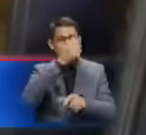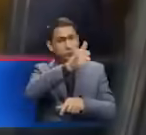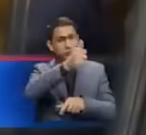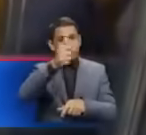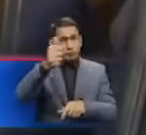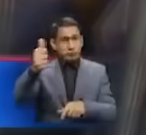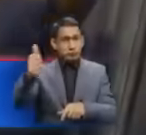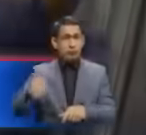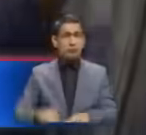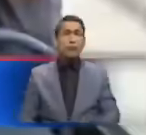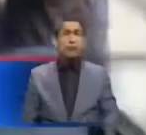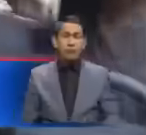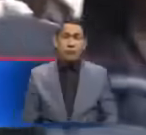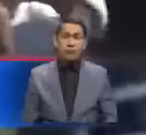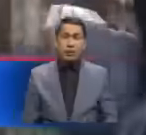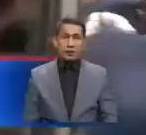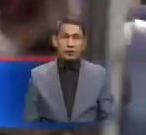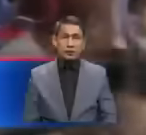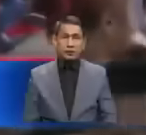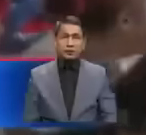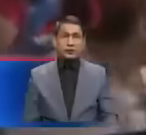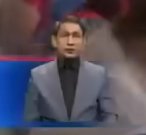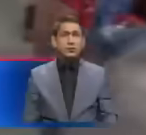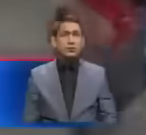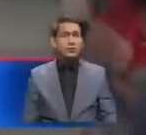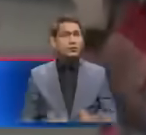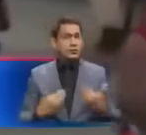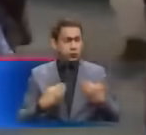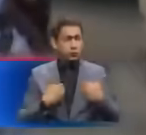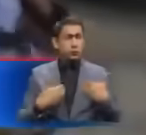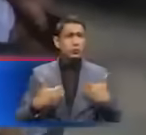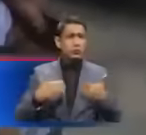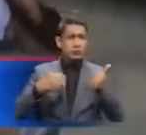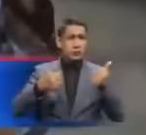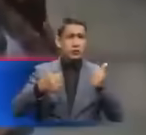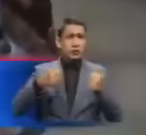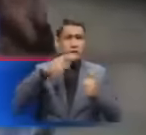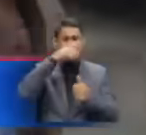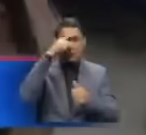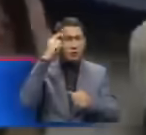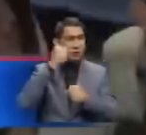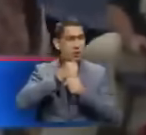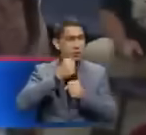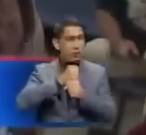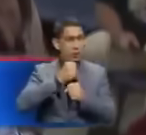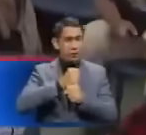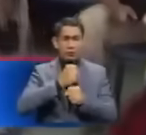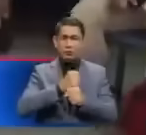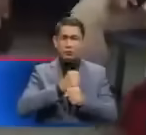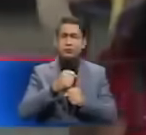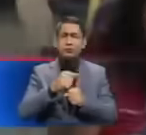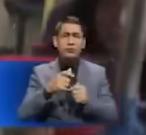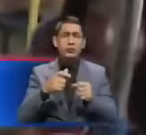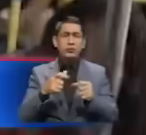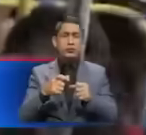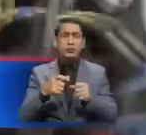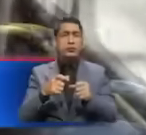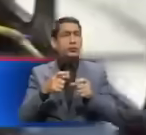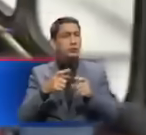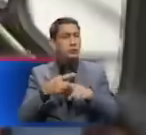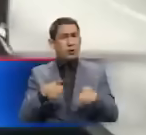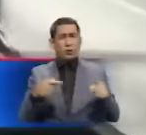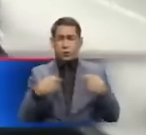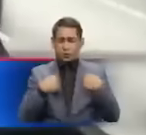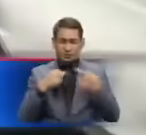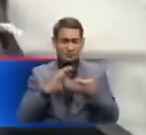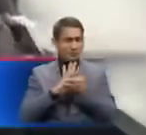Gracias, caballero. Mira, José, así es la trabajada por la derecha, José Delgado. Sin tener necesidad de amedrentar a nadie, ni quitarle nada a nadie.